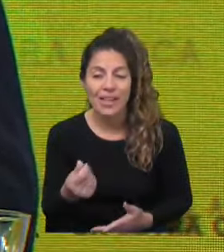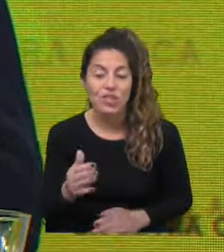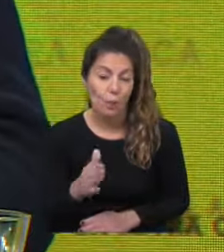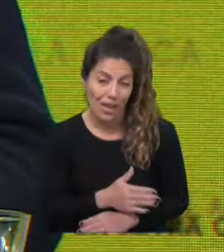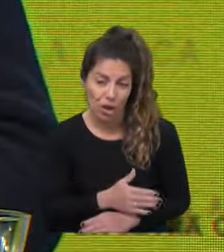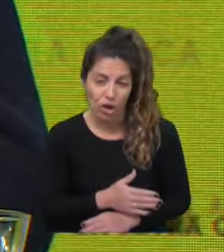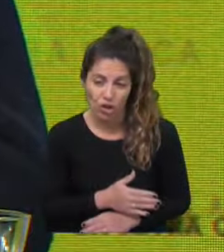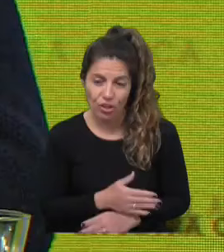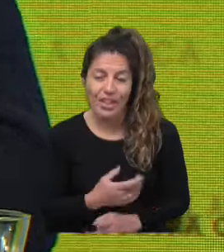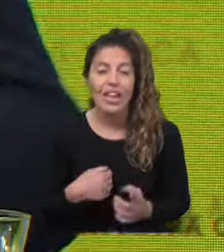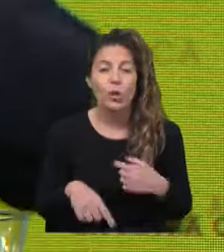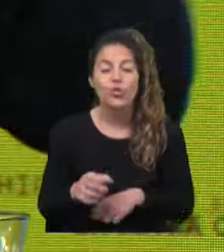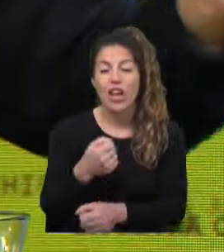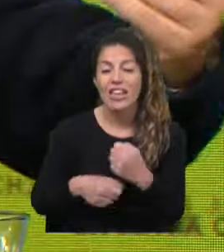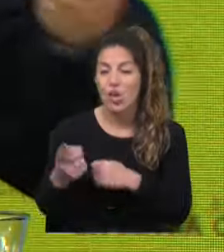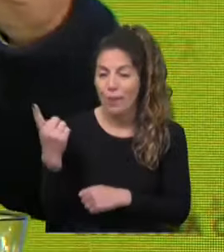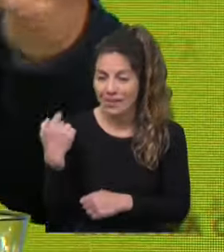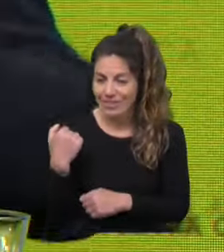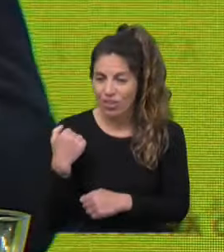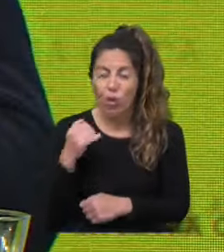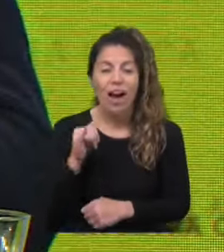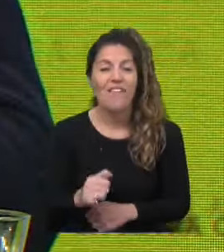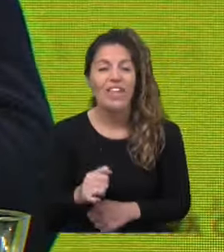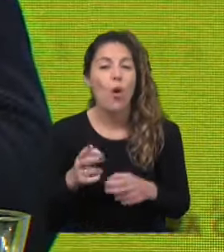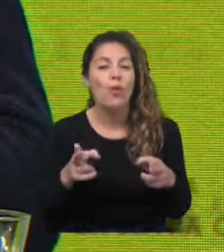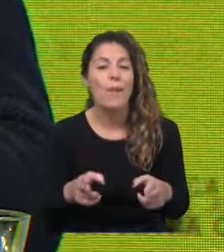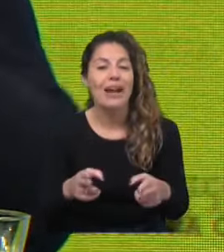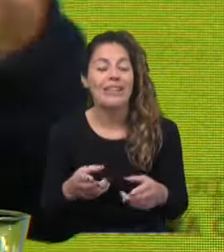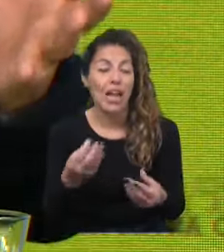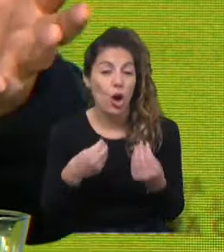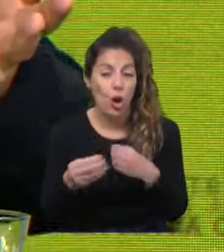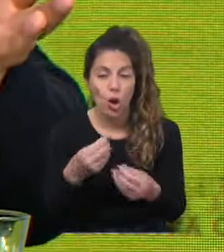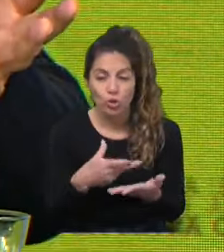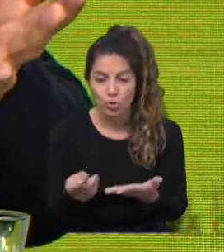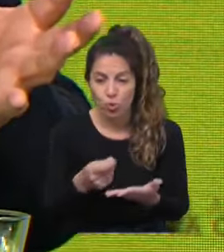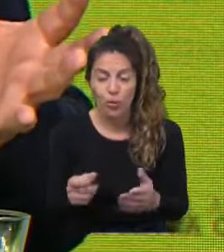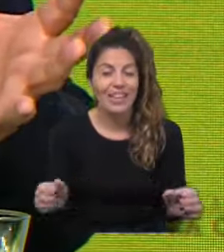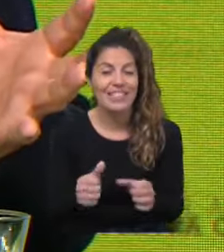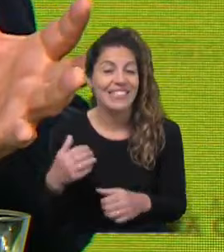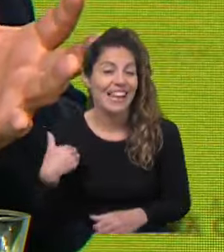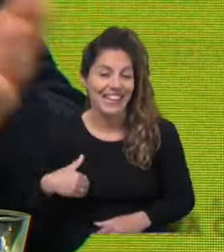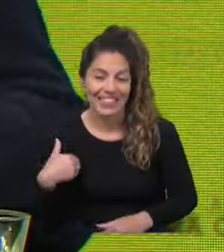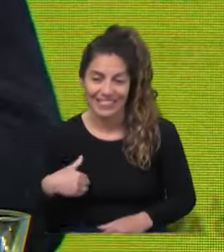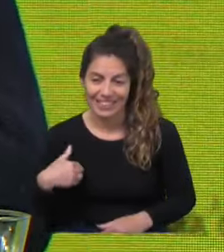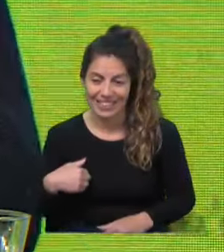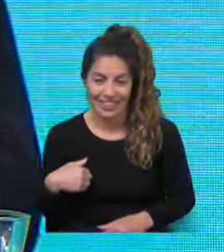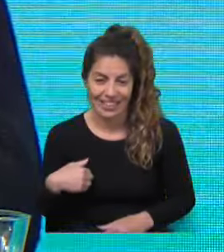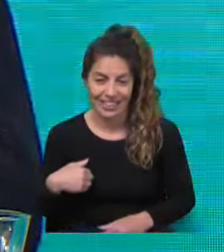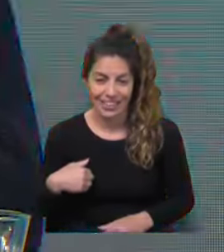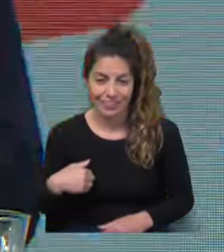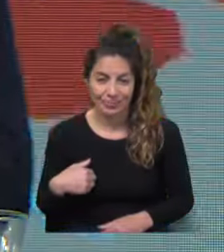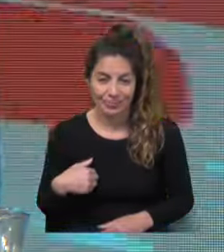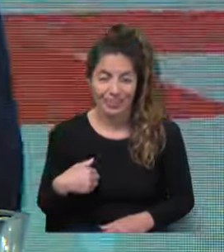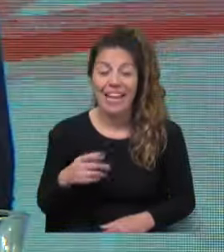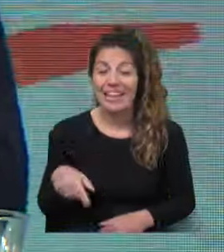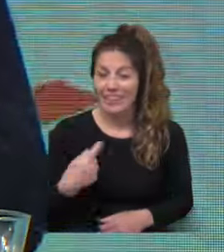menor. Incluso el año pasado había una parte del consumo que se hacía en Argentina.